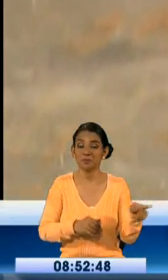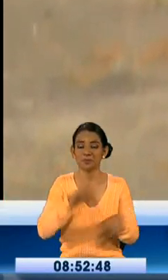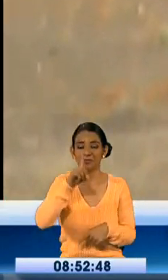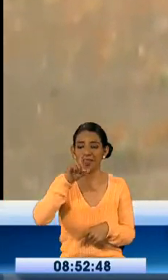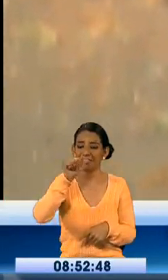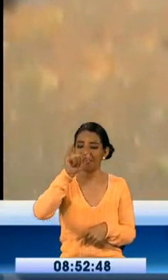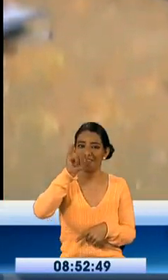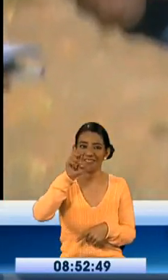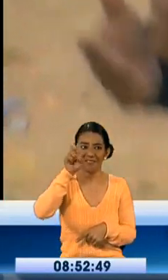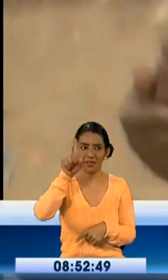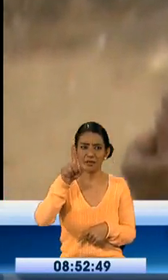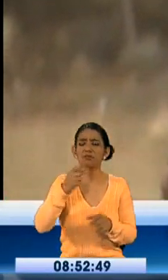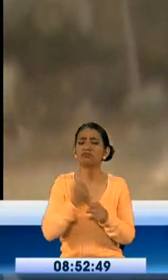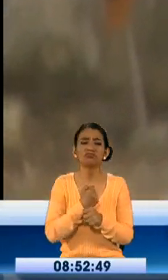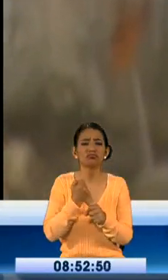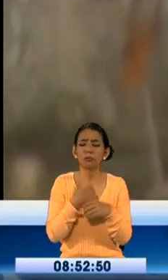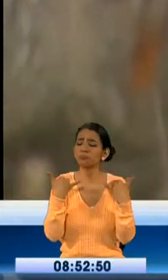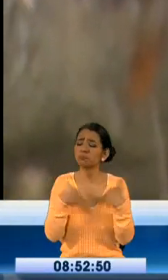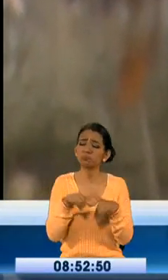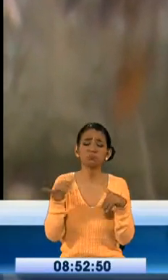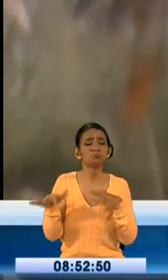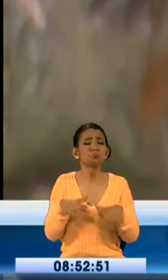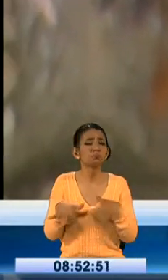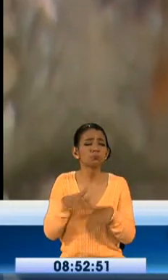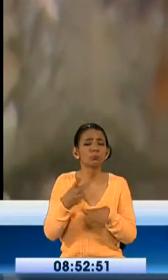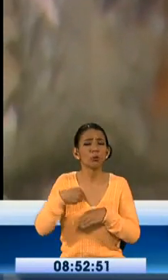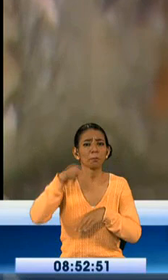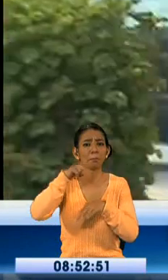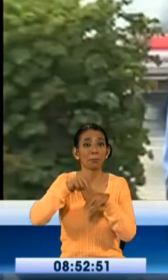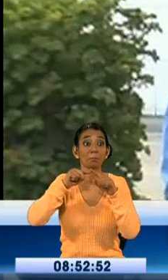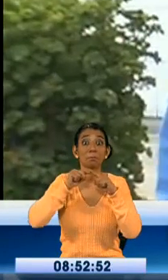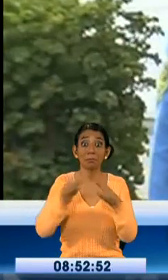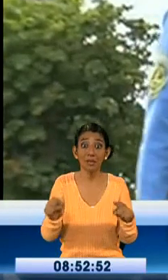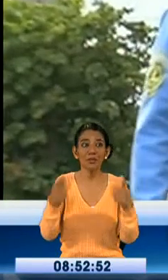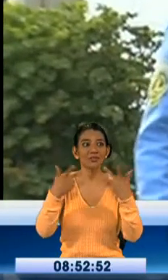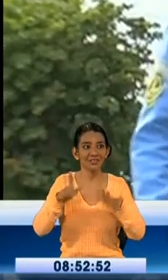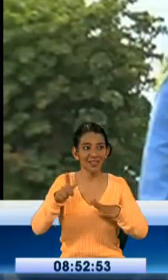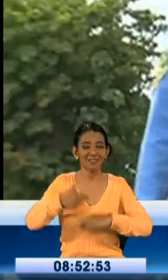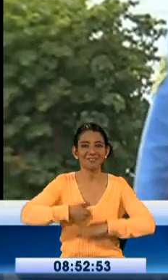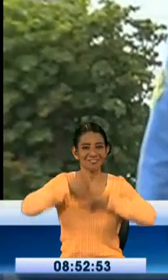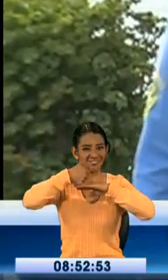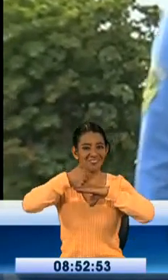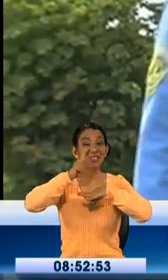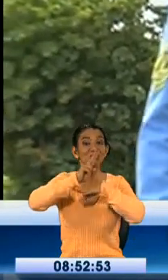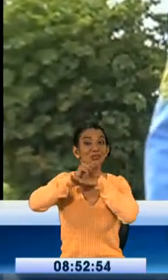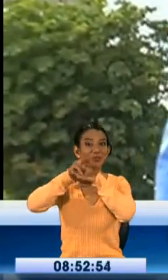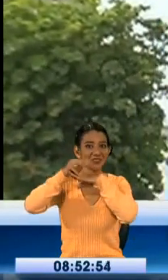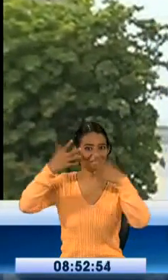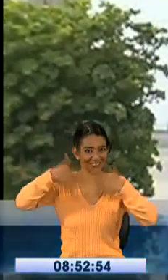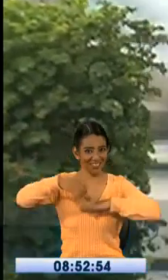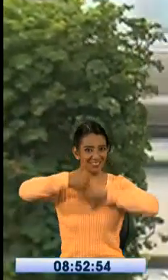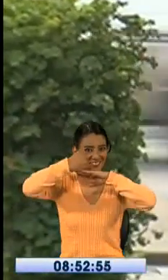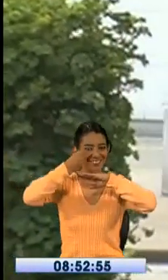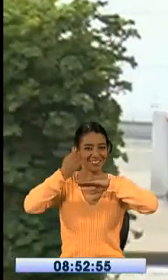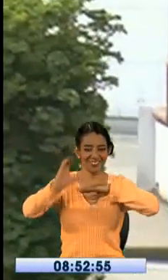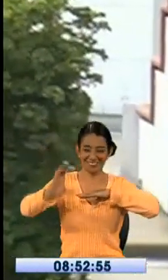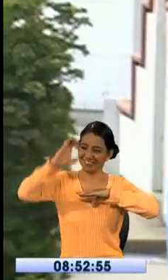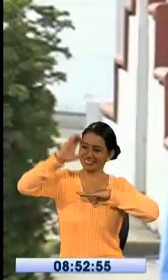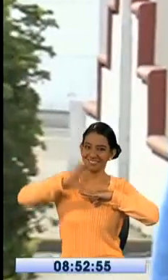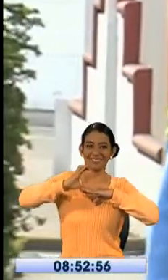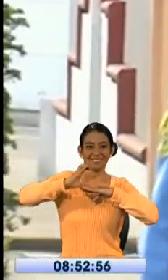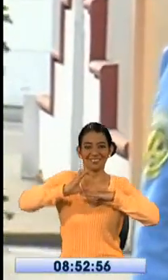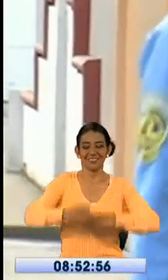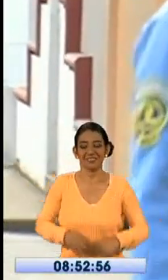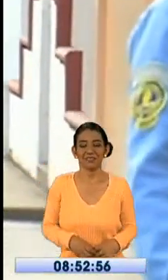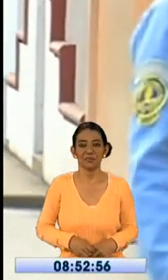García continuó con sus labores cotidianas, pero ahora desde el cargo de supervisor y con una bonificación económica en